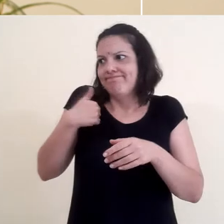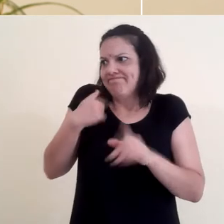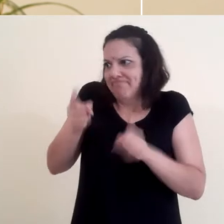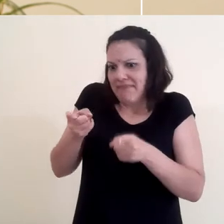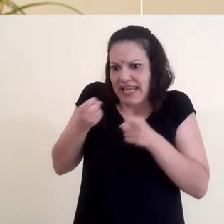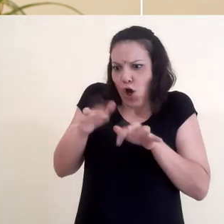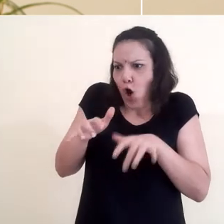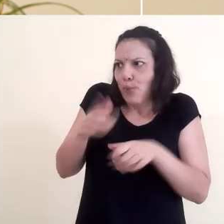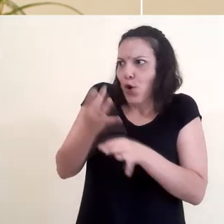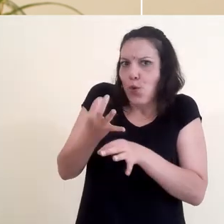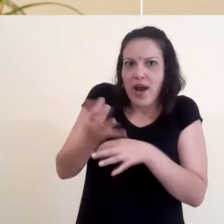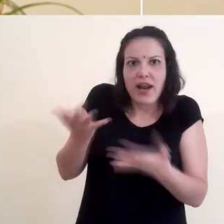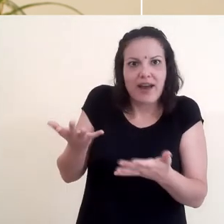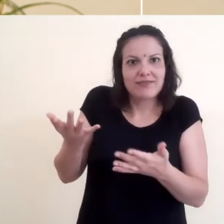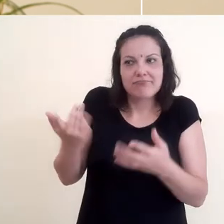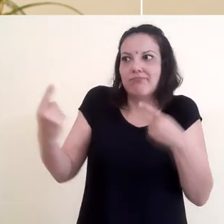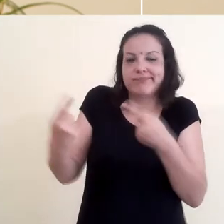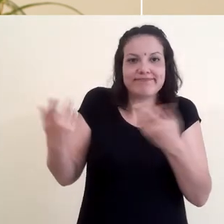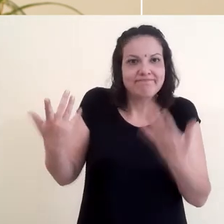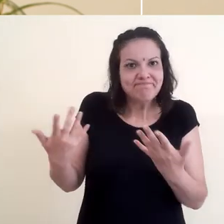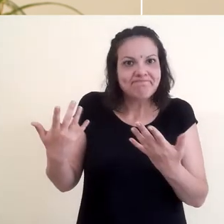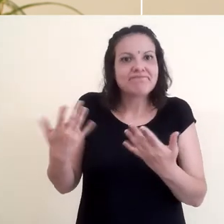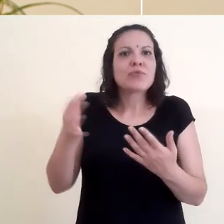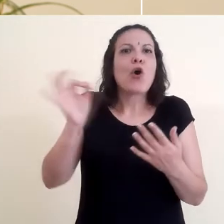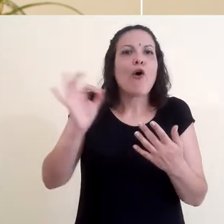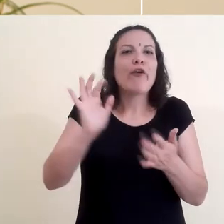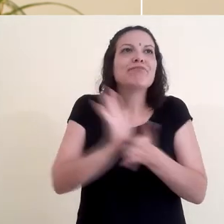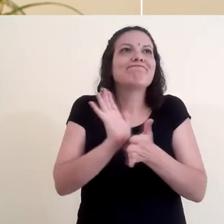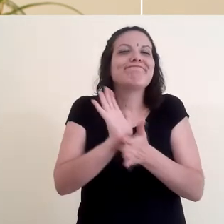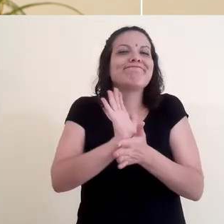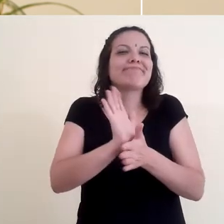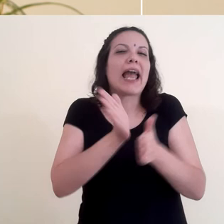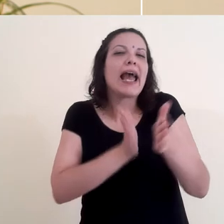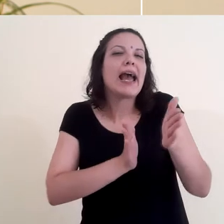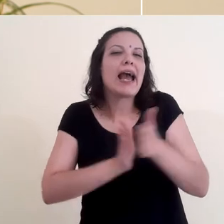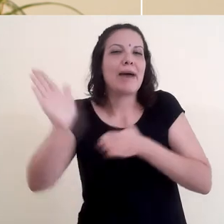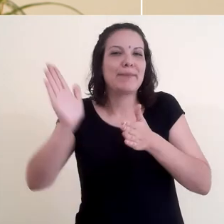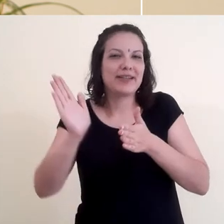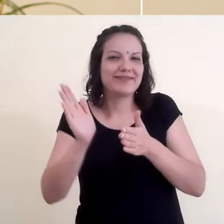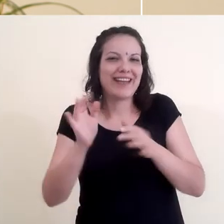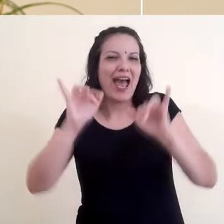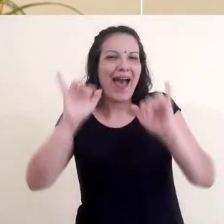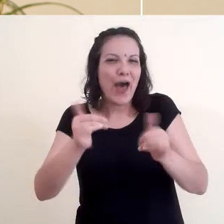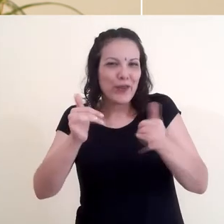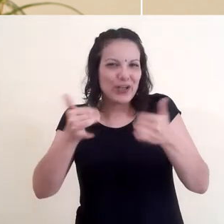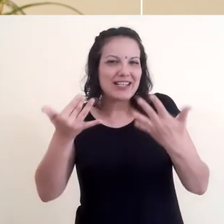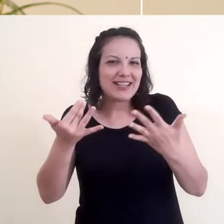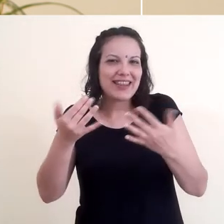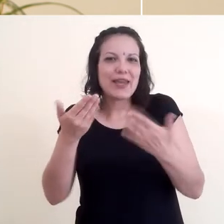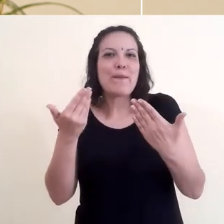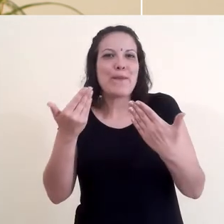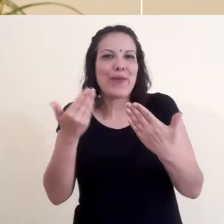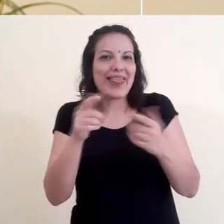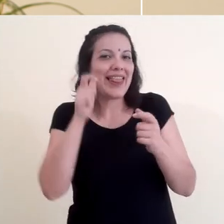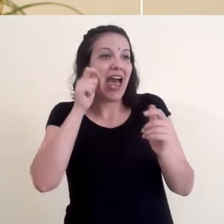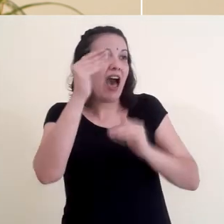escuela. El escape que muchas veces necesita él y la adolescente respecto de la